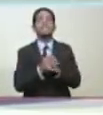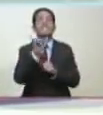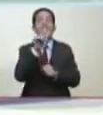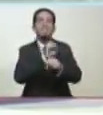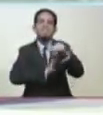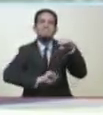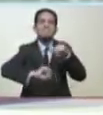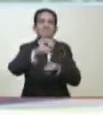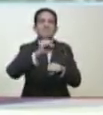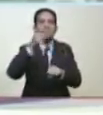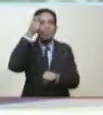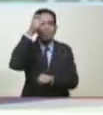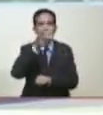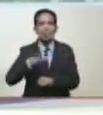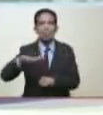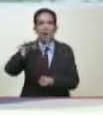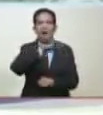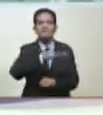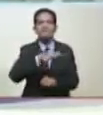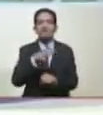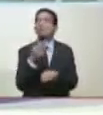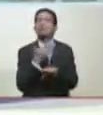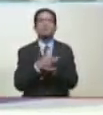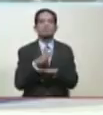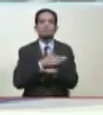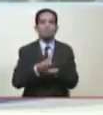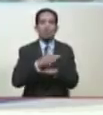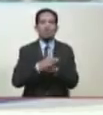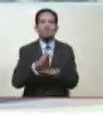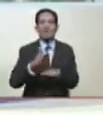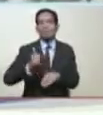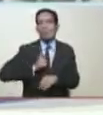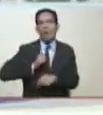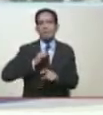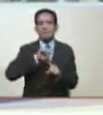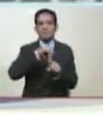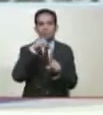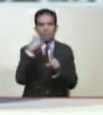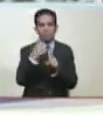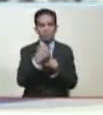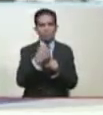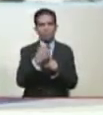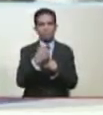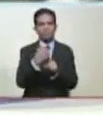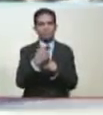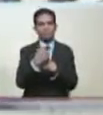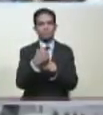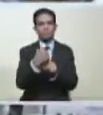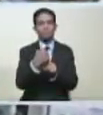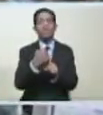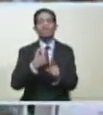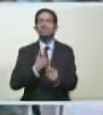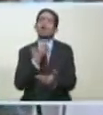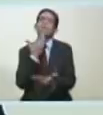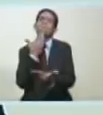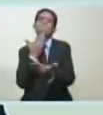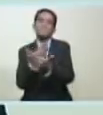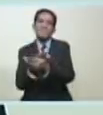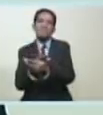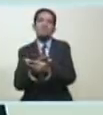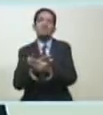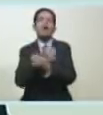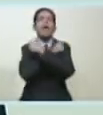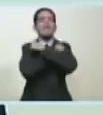defender a nuestro pueblo por encima de cualquier cosa, por encima de cualquier circunstancia. Pido apoyo a la Fuerza Armada Nacional